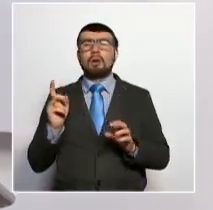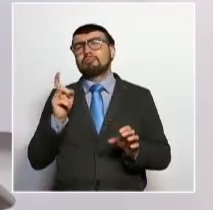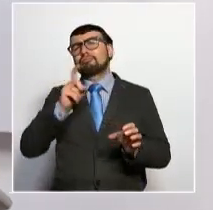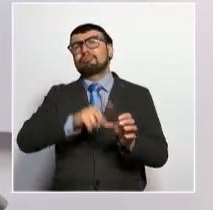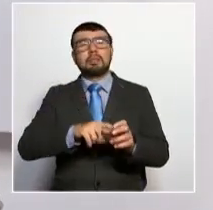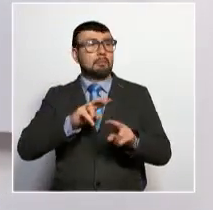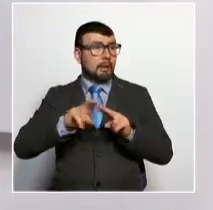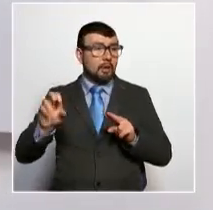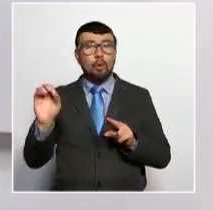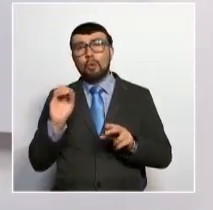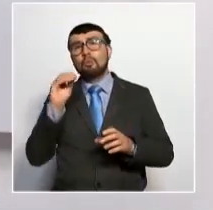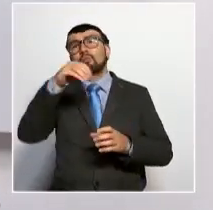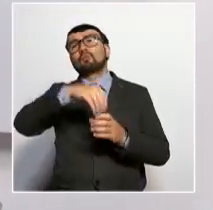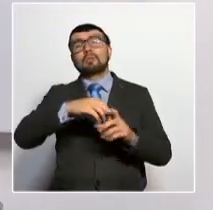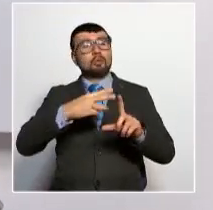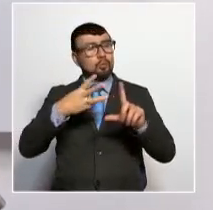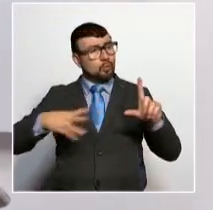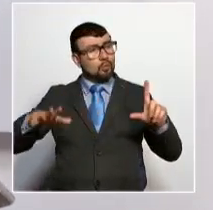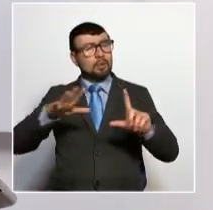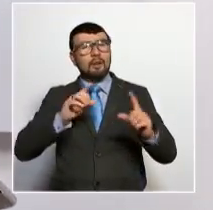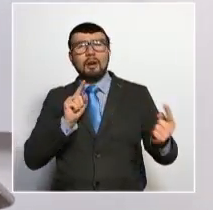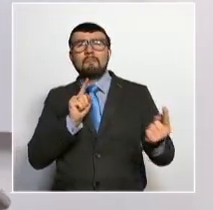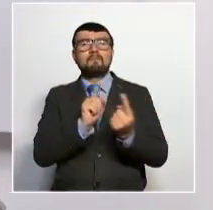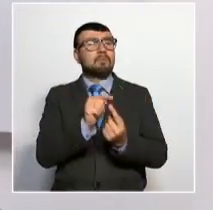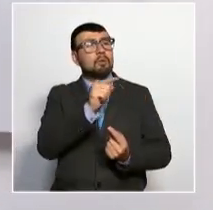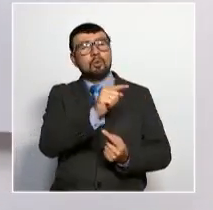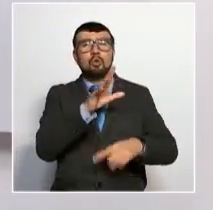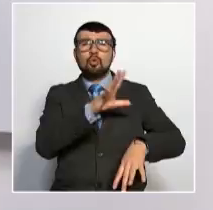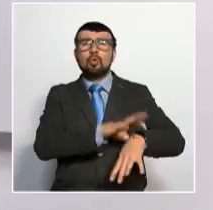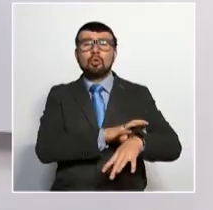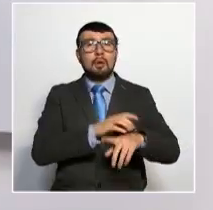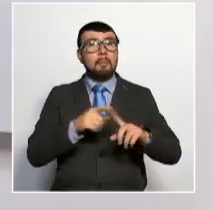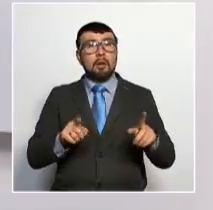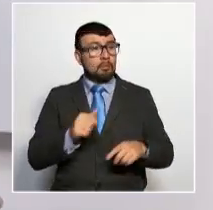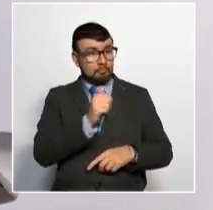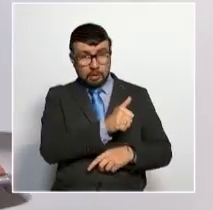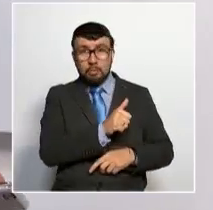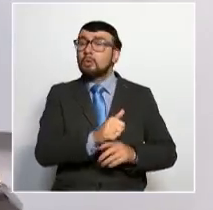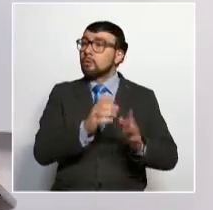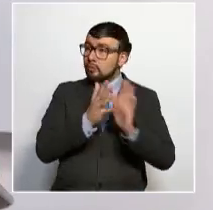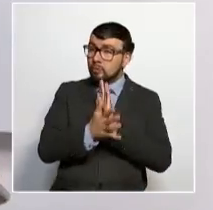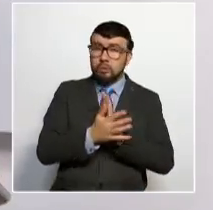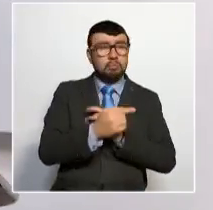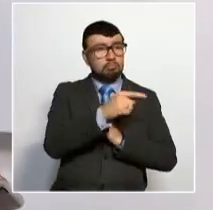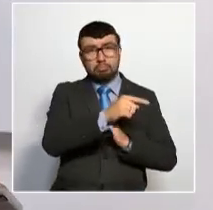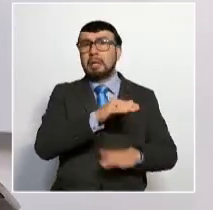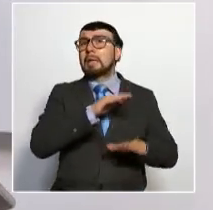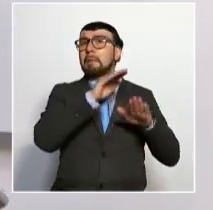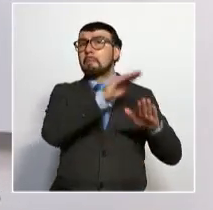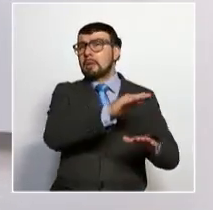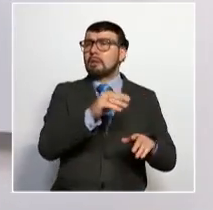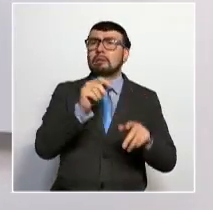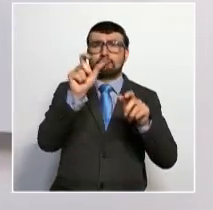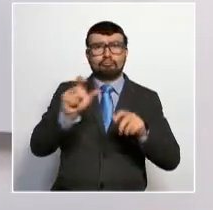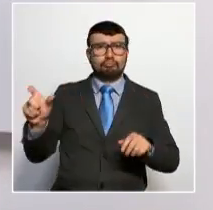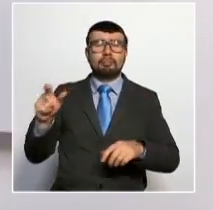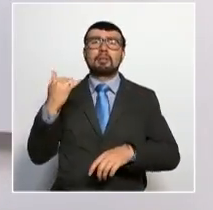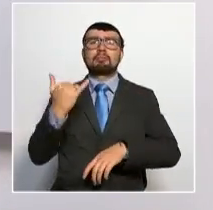o en Los Quebradas para estar con ella y por la distancia, pero ella habla en voz de ginecólogos, de obstetras,